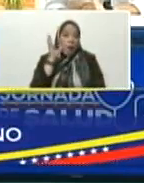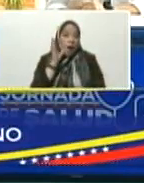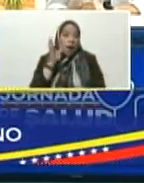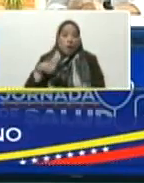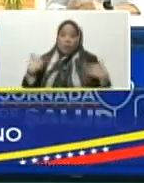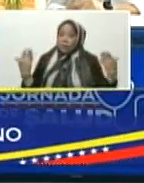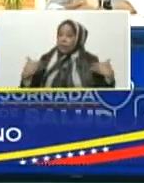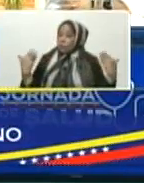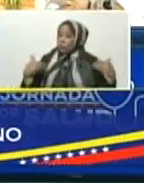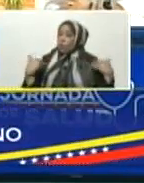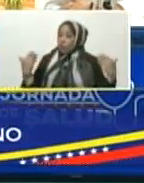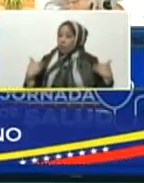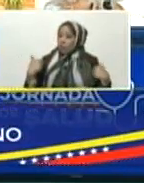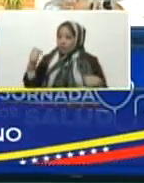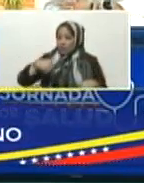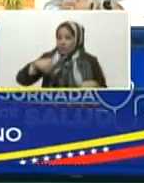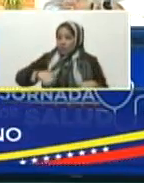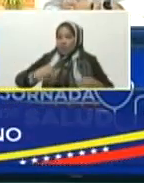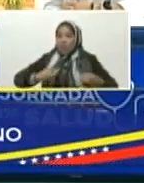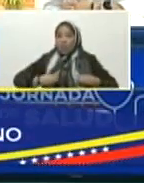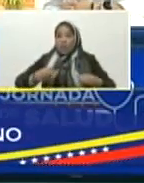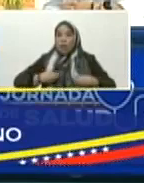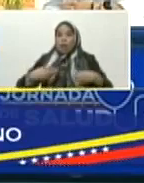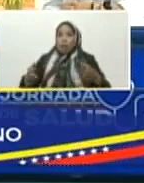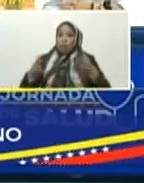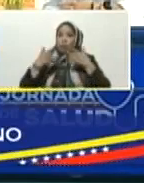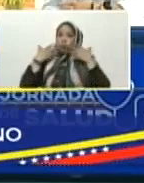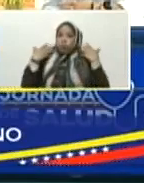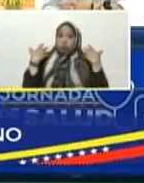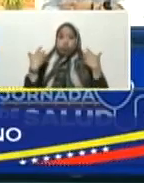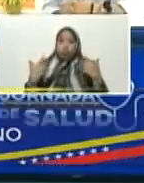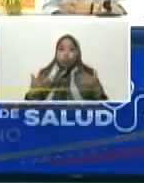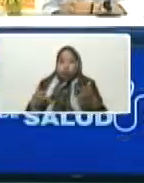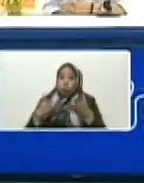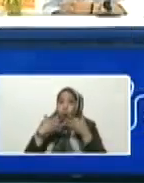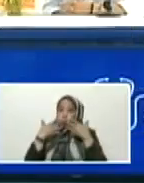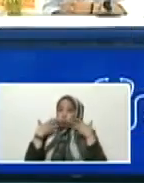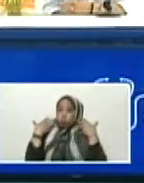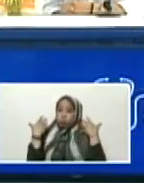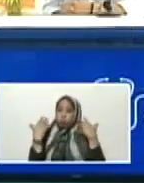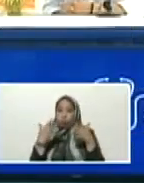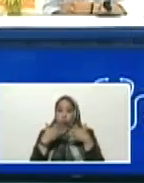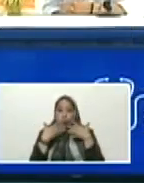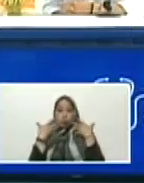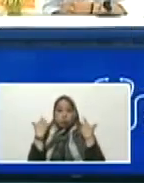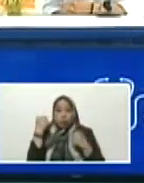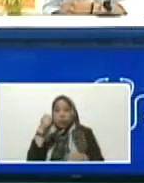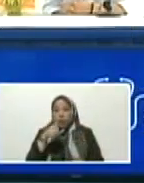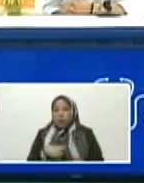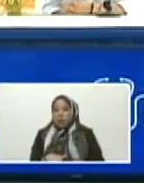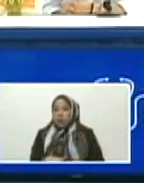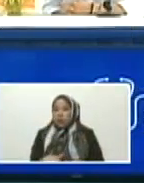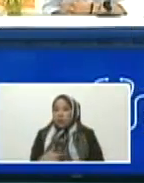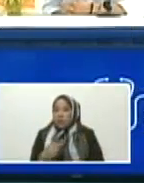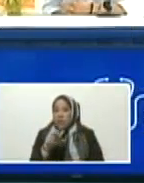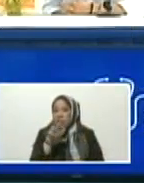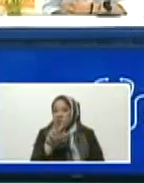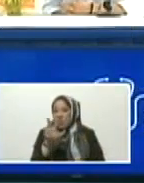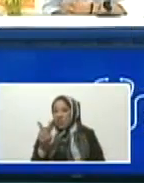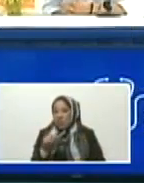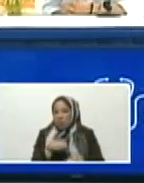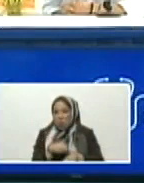en Guacara con este calor que está pegando. Debe estar mínimo 32 grados,